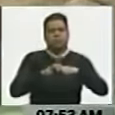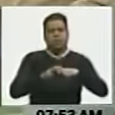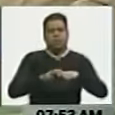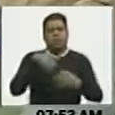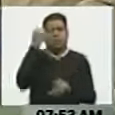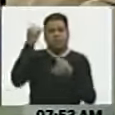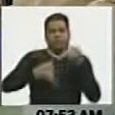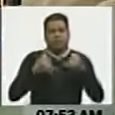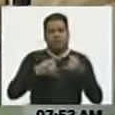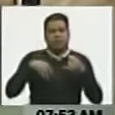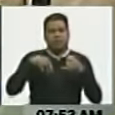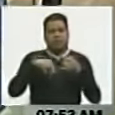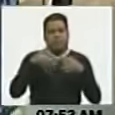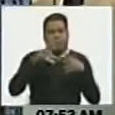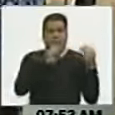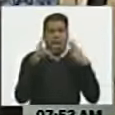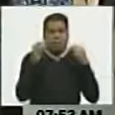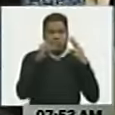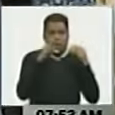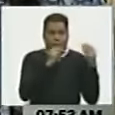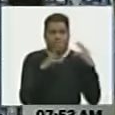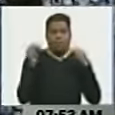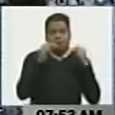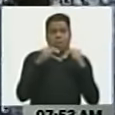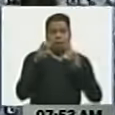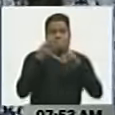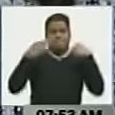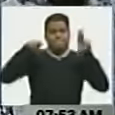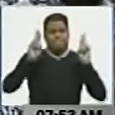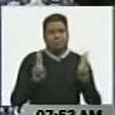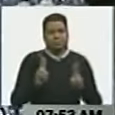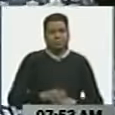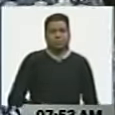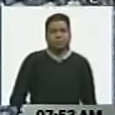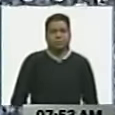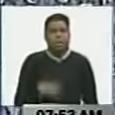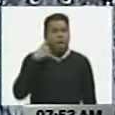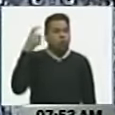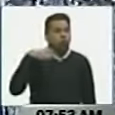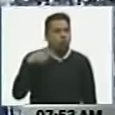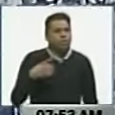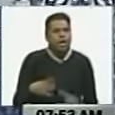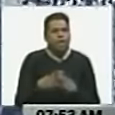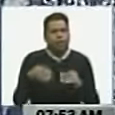claro, la paz. Una Venezuela, además, rectora, que también confía en el Consejo Nacional Electoral porque está acostumbrada ya a ejercer su derecho a sufragio de manera